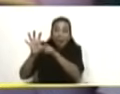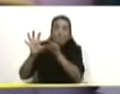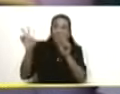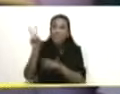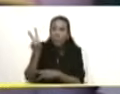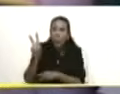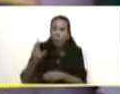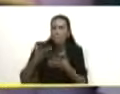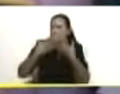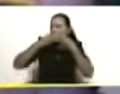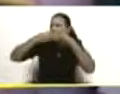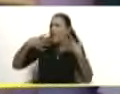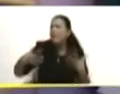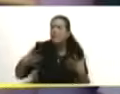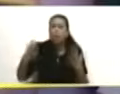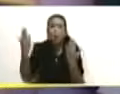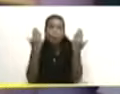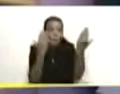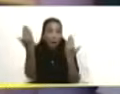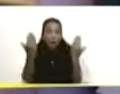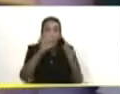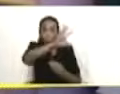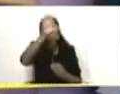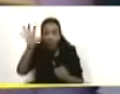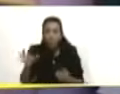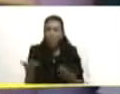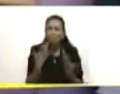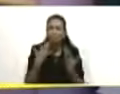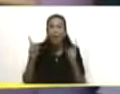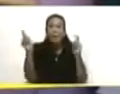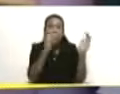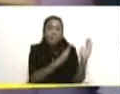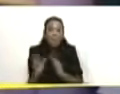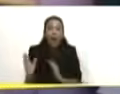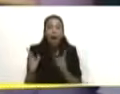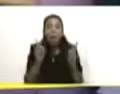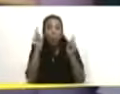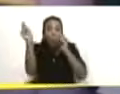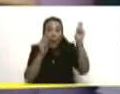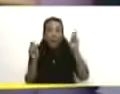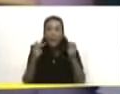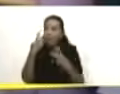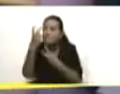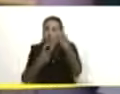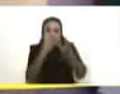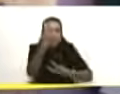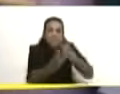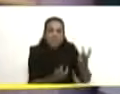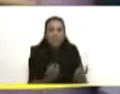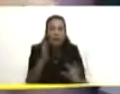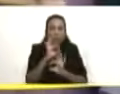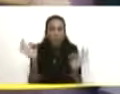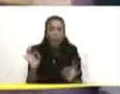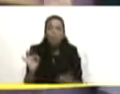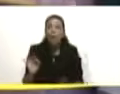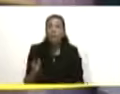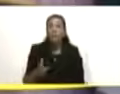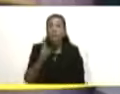Nosotros queremos activar planes de paquetes turísticos, presidente, en los que los jóvenes a través de full